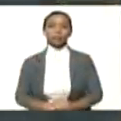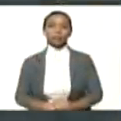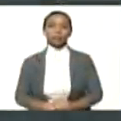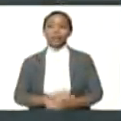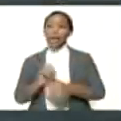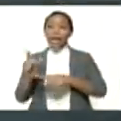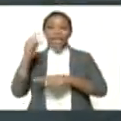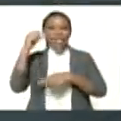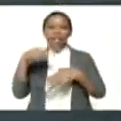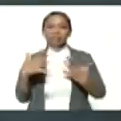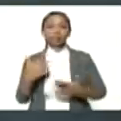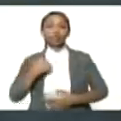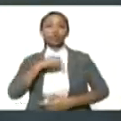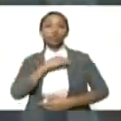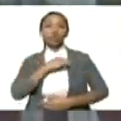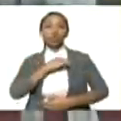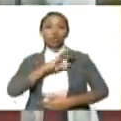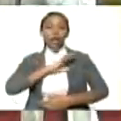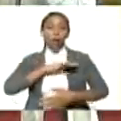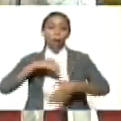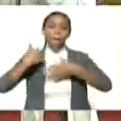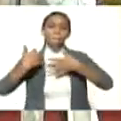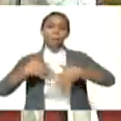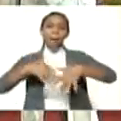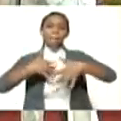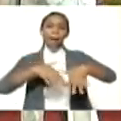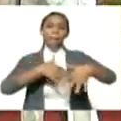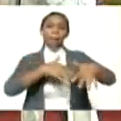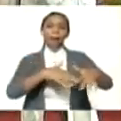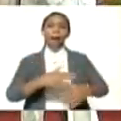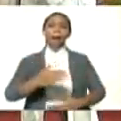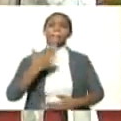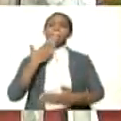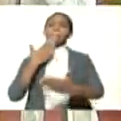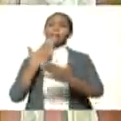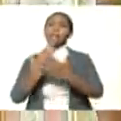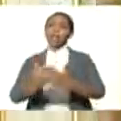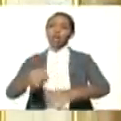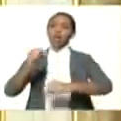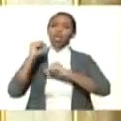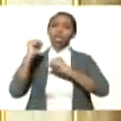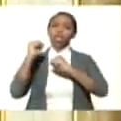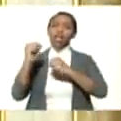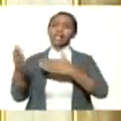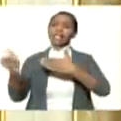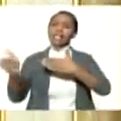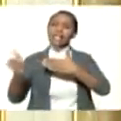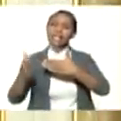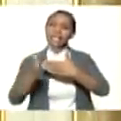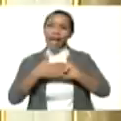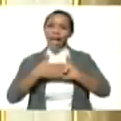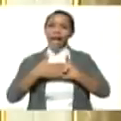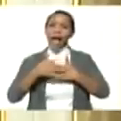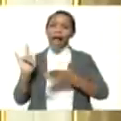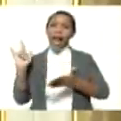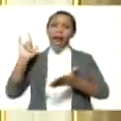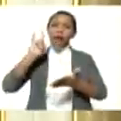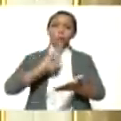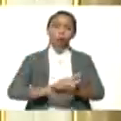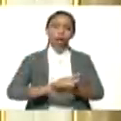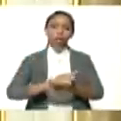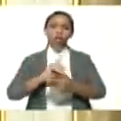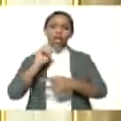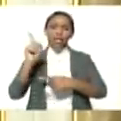Ese día habíamos tenido unas caravanas exigiendo se cerrara el aeropuerto de La Carlota